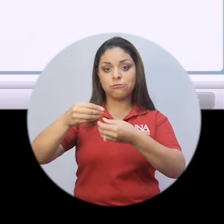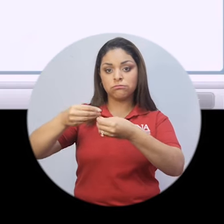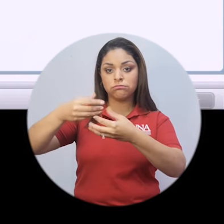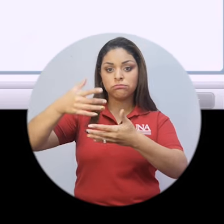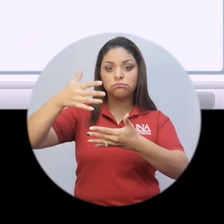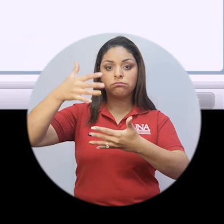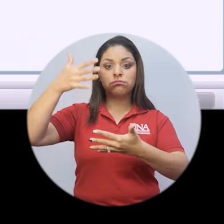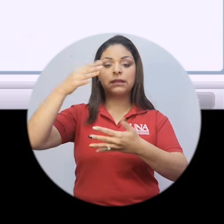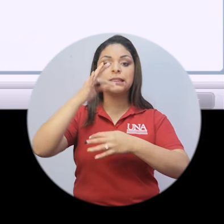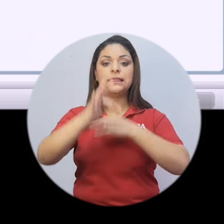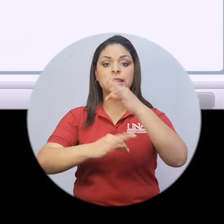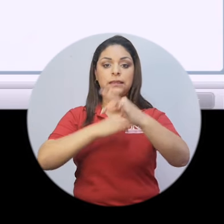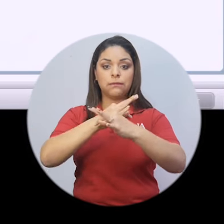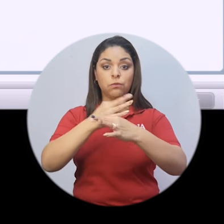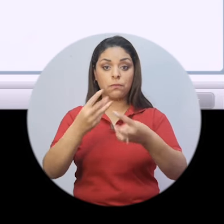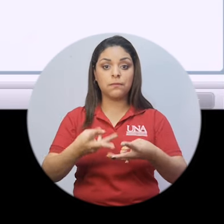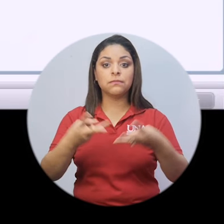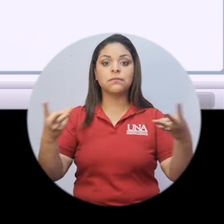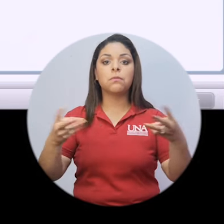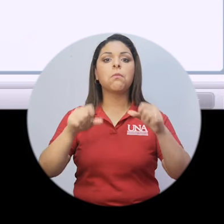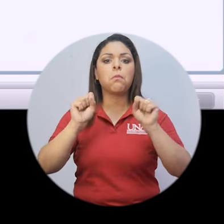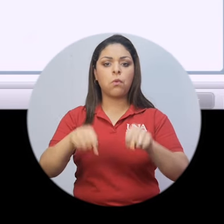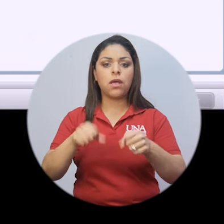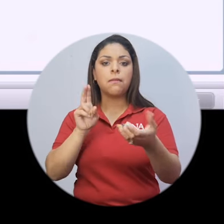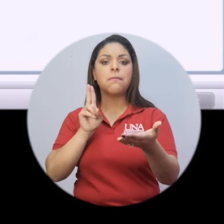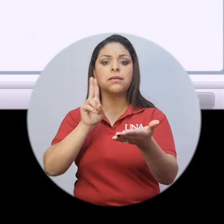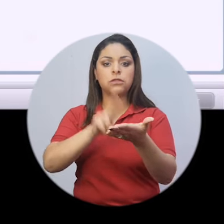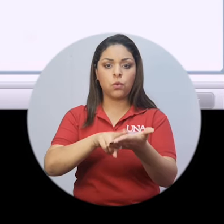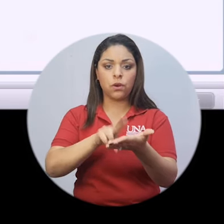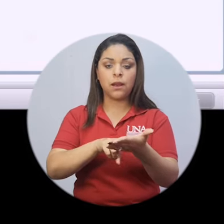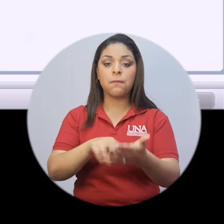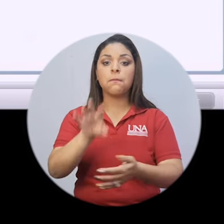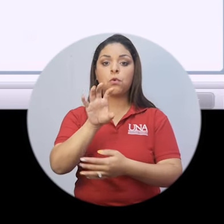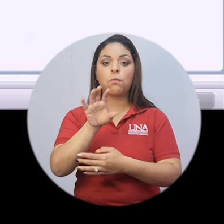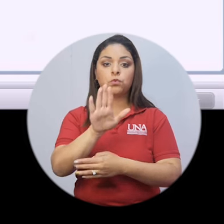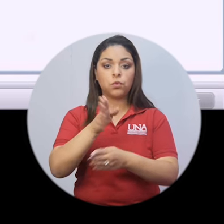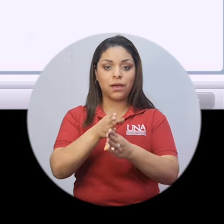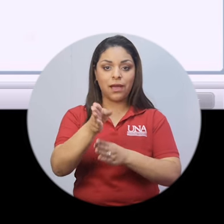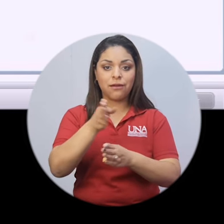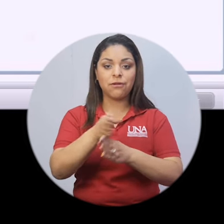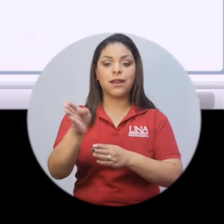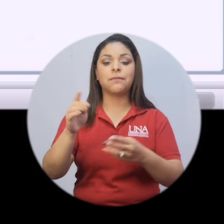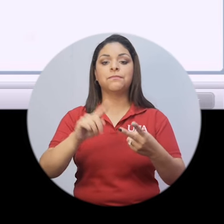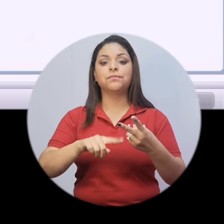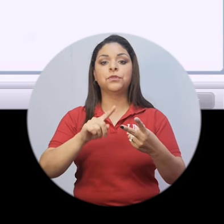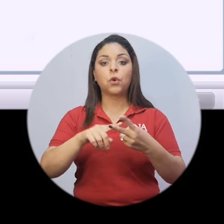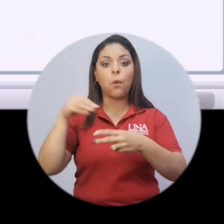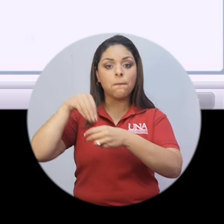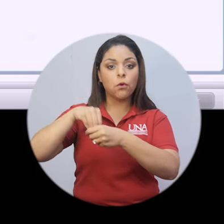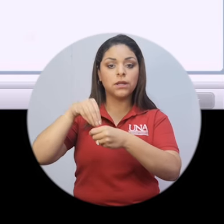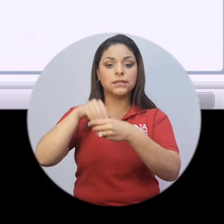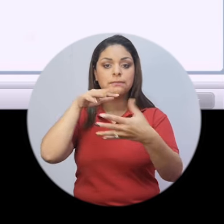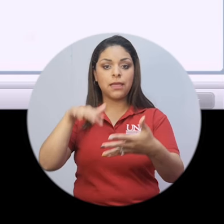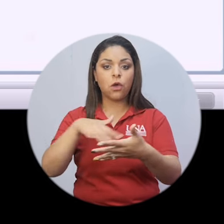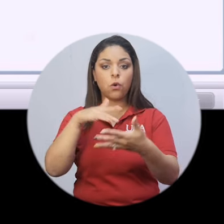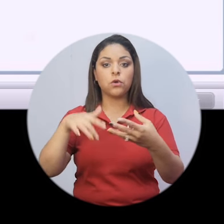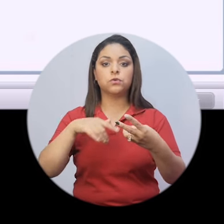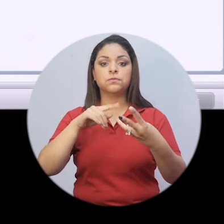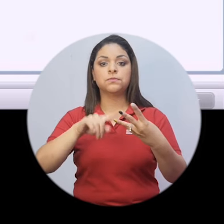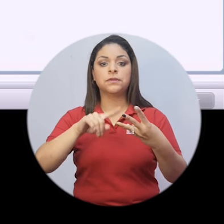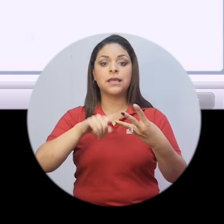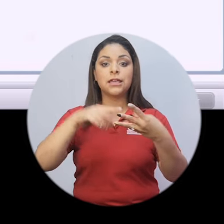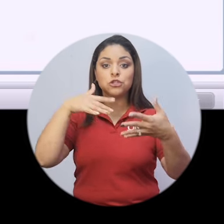Se desplegarán los tipos de materias que podés matricular, propios de la carrera, componente pedagógico,